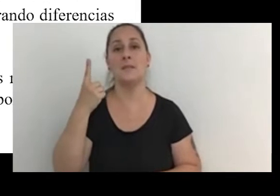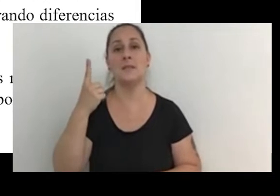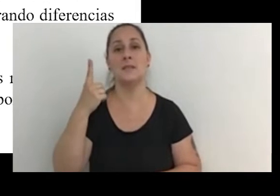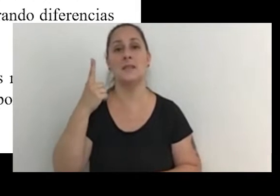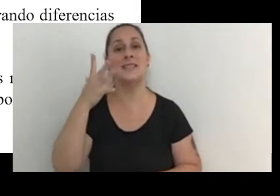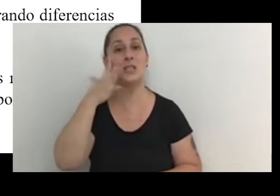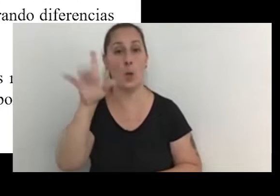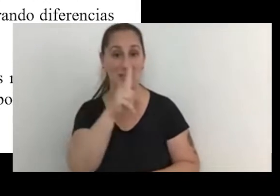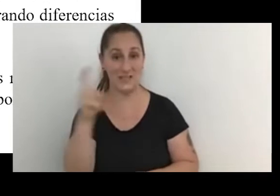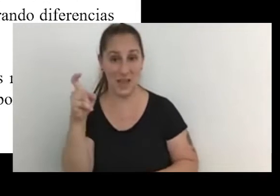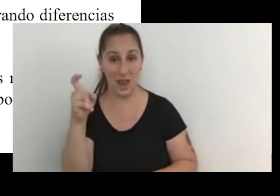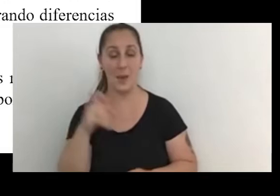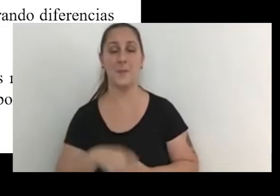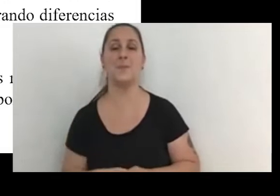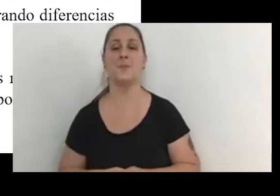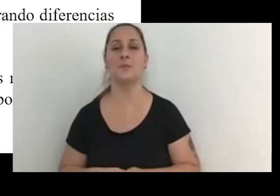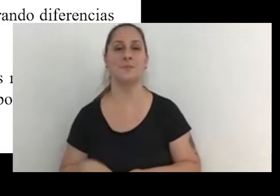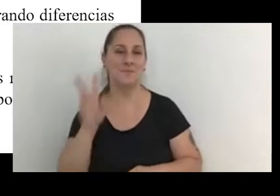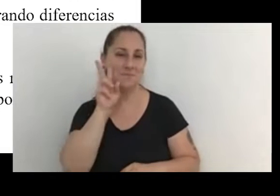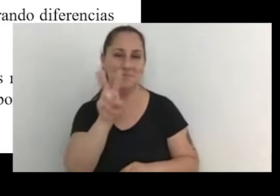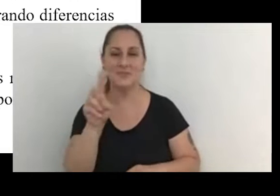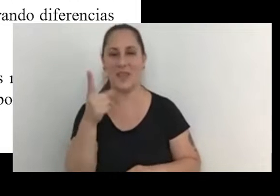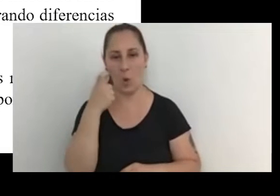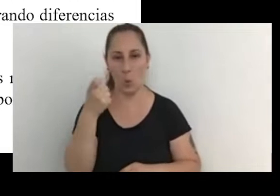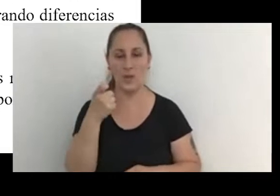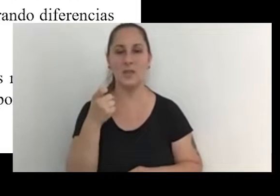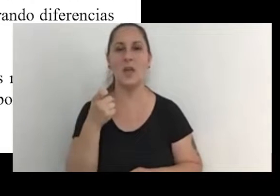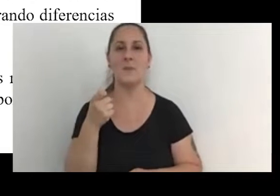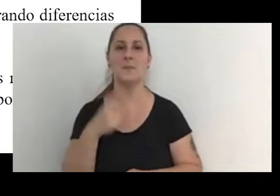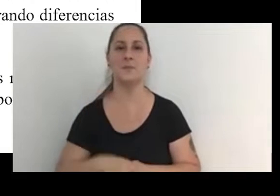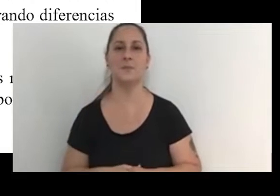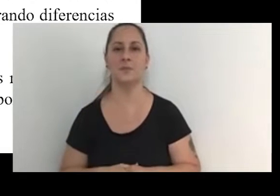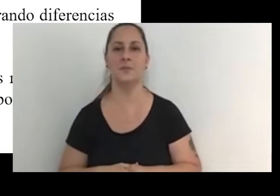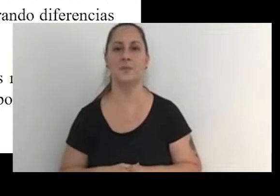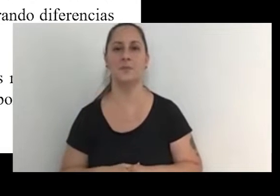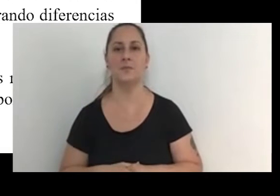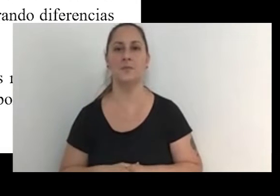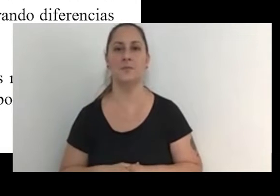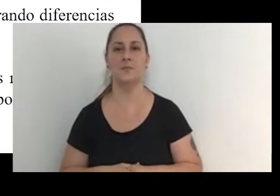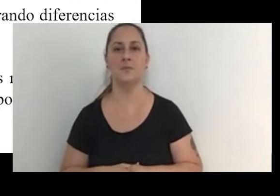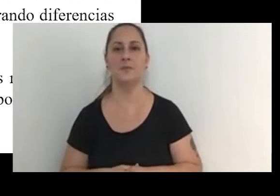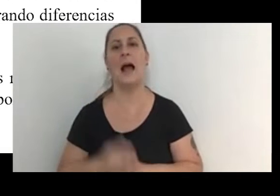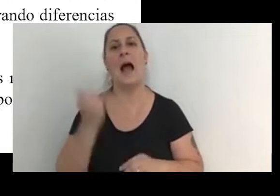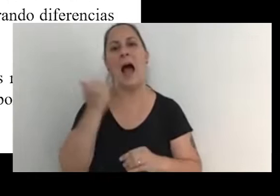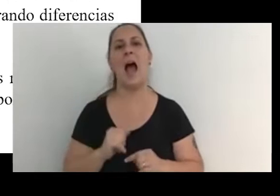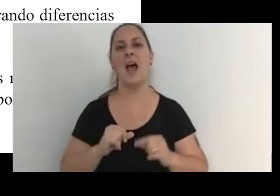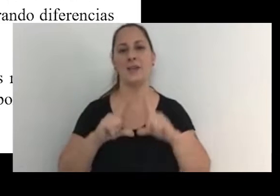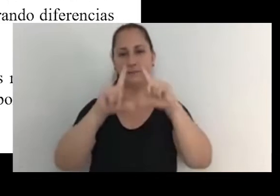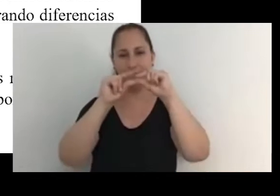5100, ustedes verán que la exposición tiene las normas